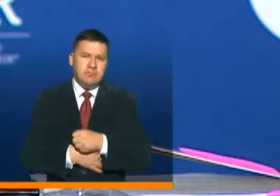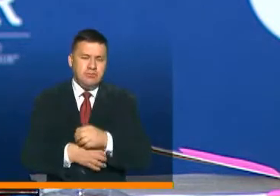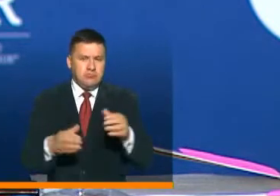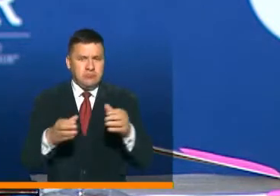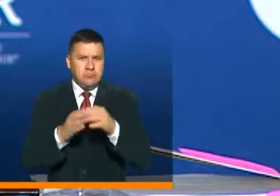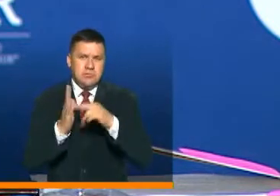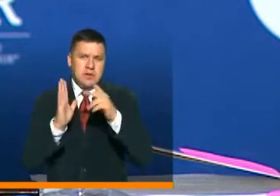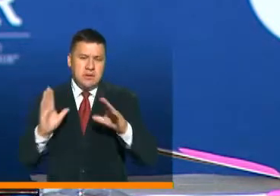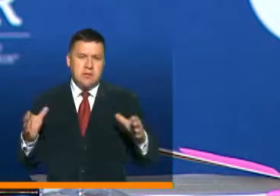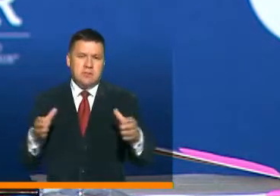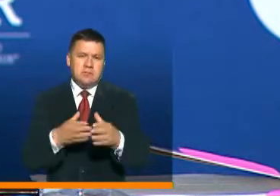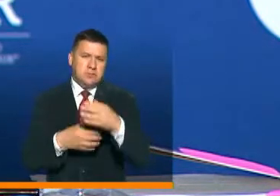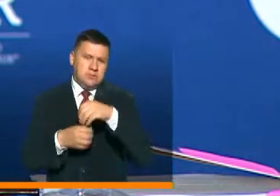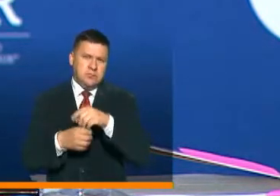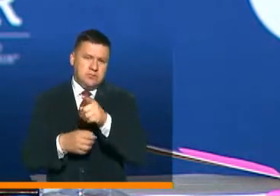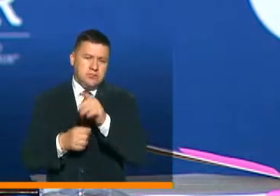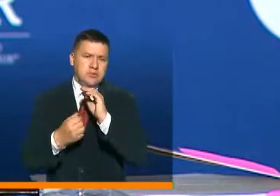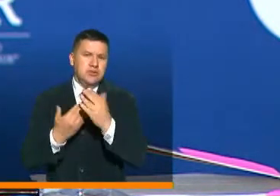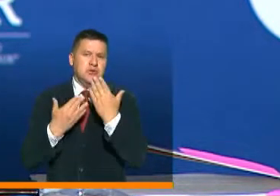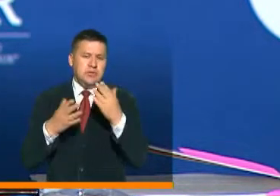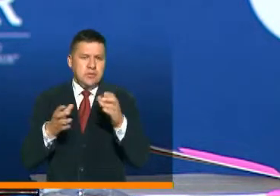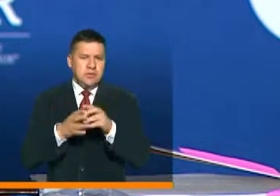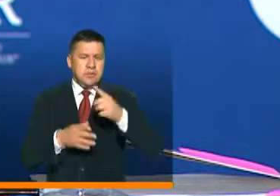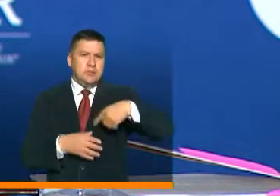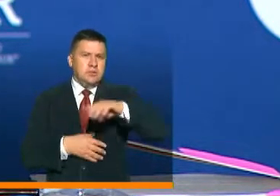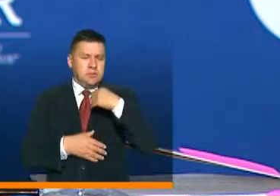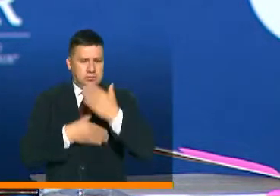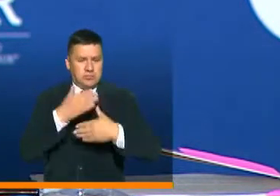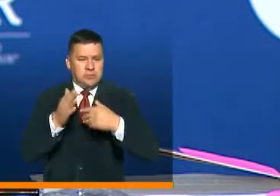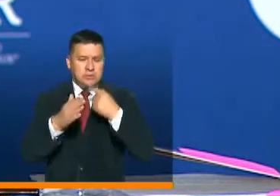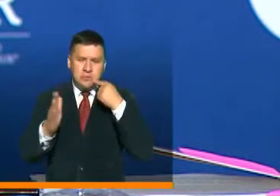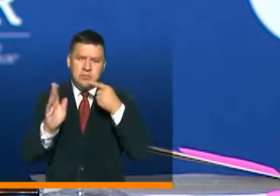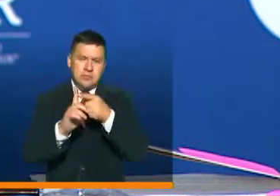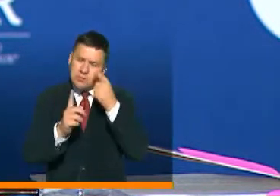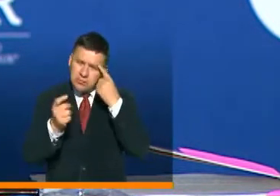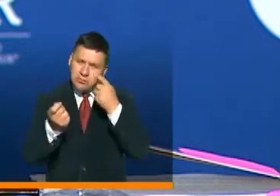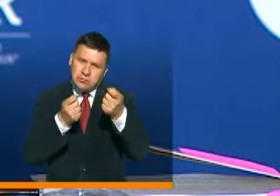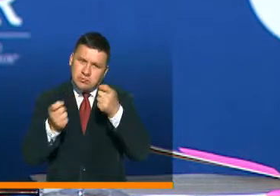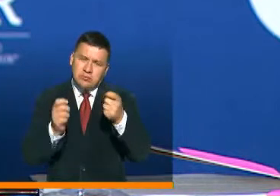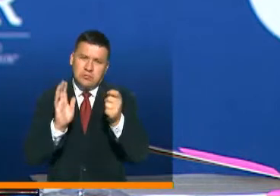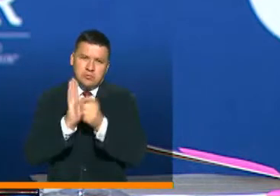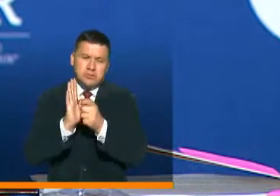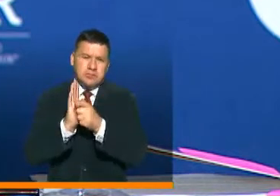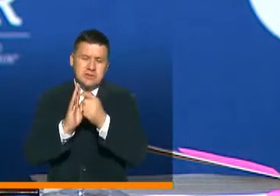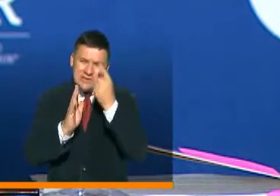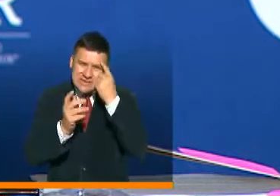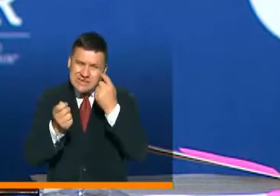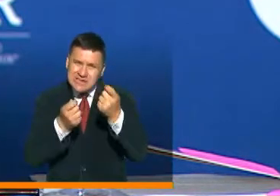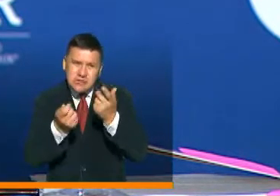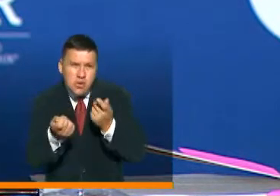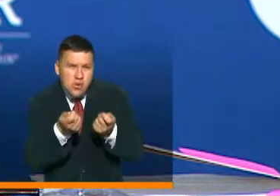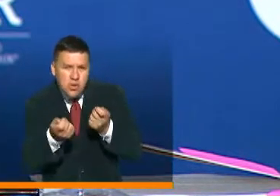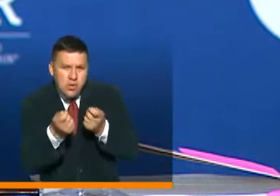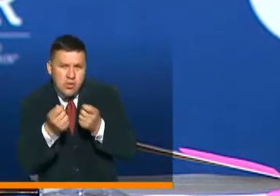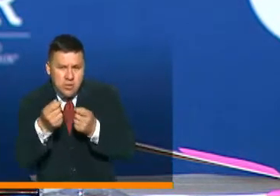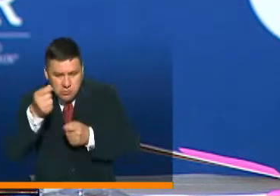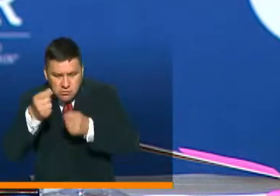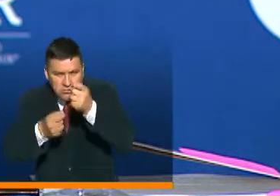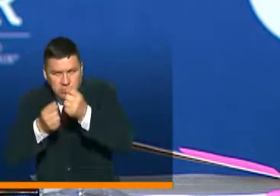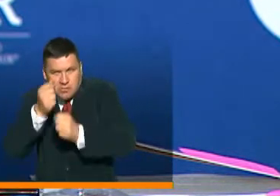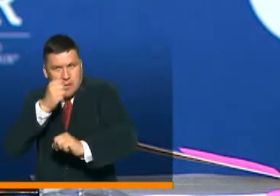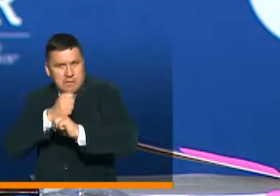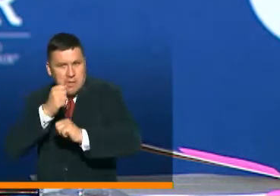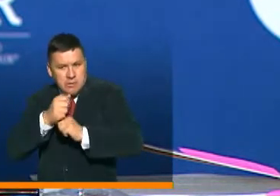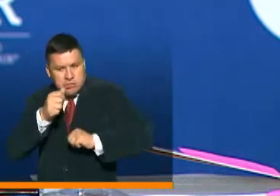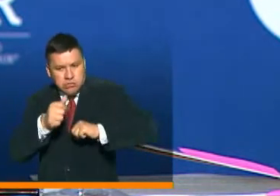cooperación técnica que nos permitan a nosotros salir adelante con una estrategia para enfrentar el COVID